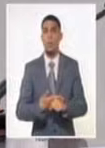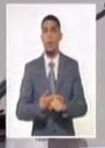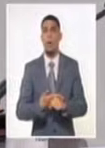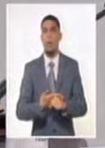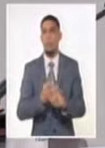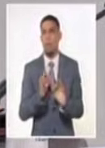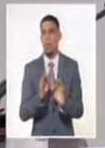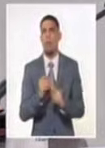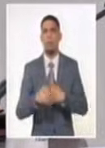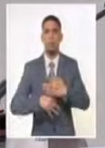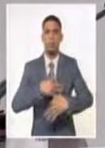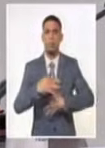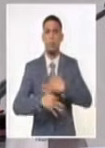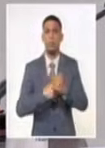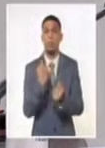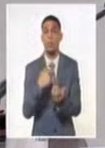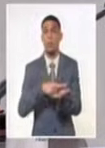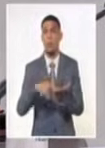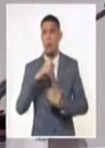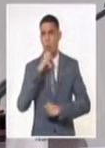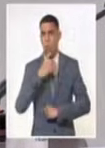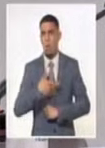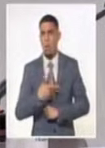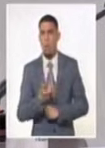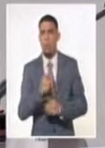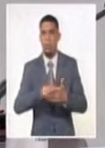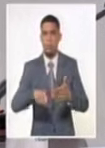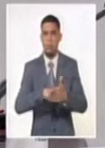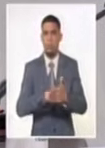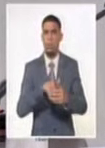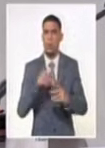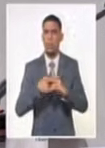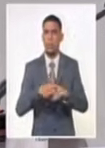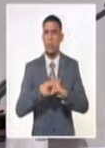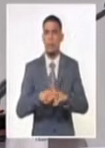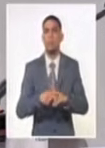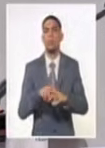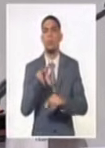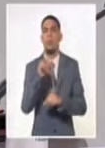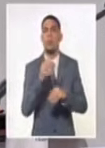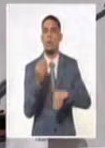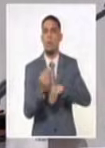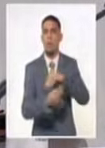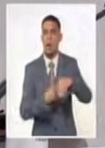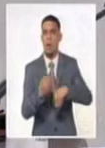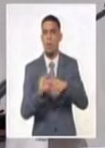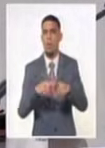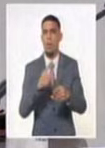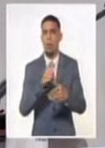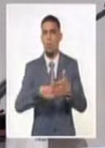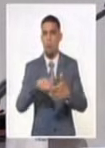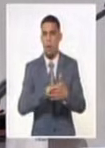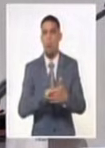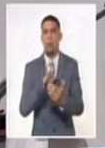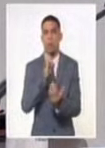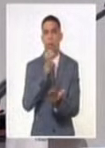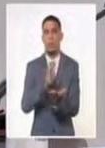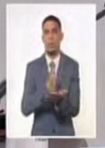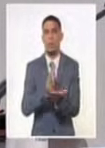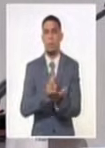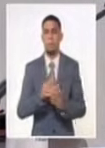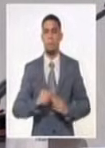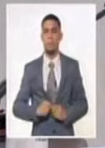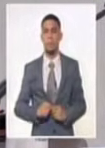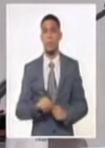pasado en estas primeras semanas de implementación de las acciones en la educación y en la educación superior, y